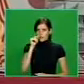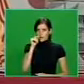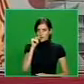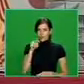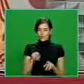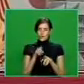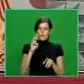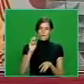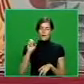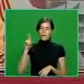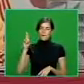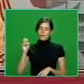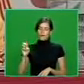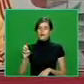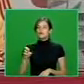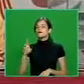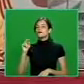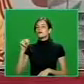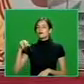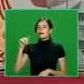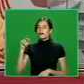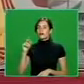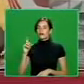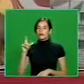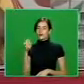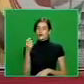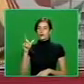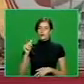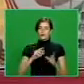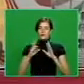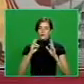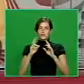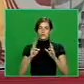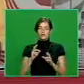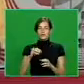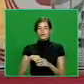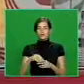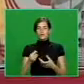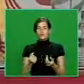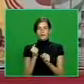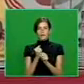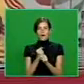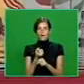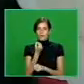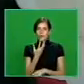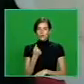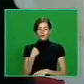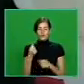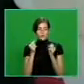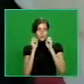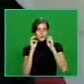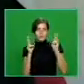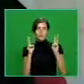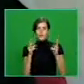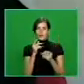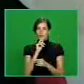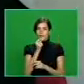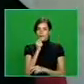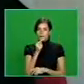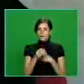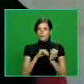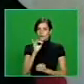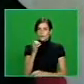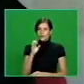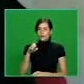Rangel como viceministro de relaciones interiores viene haciendo un trabajo tremendo yo quedé muy impresionado con la entrevista que le hizo José